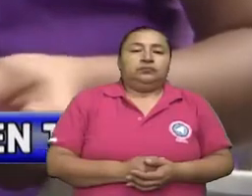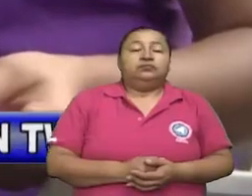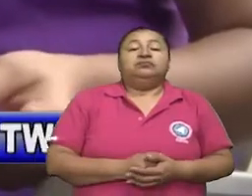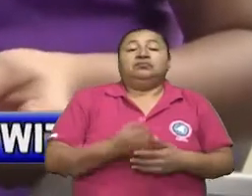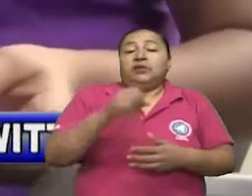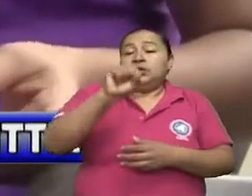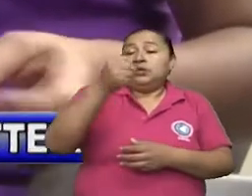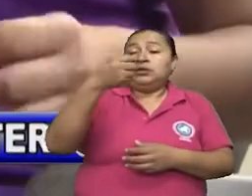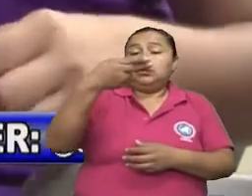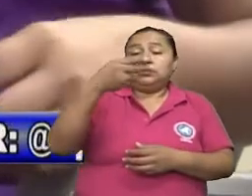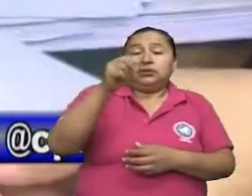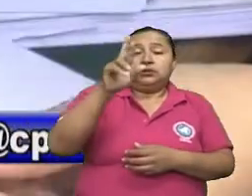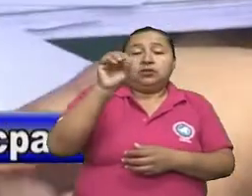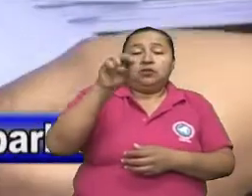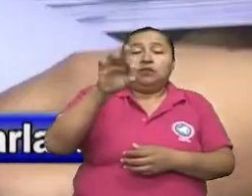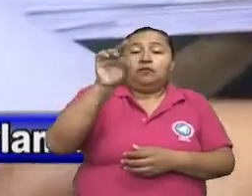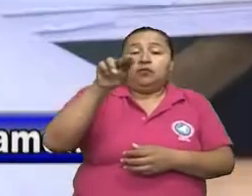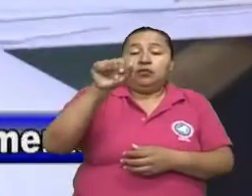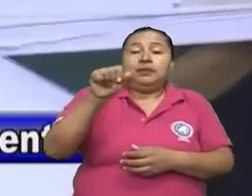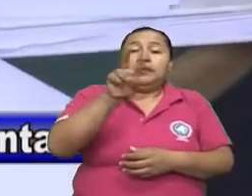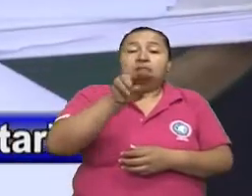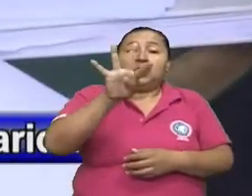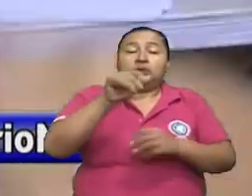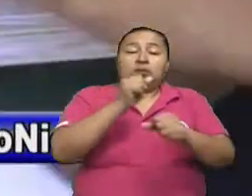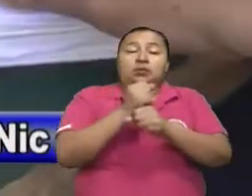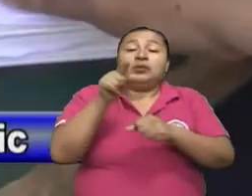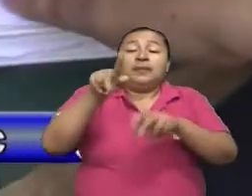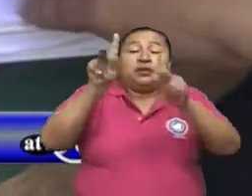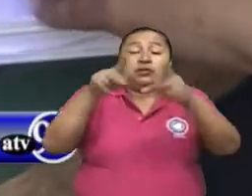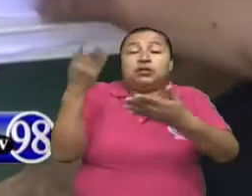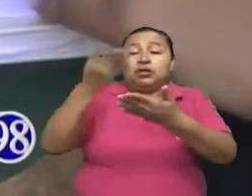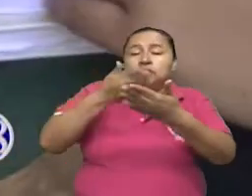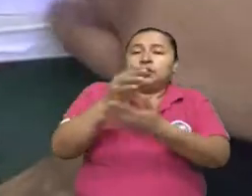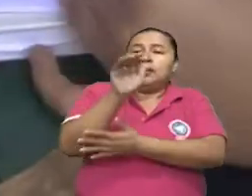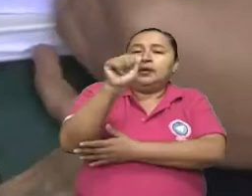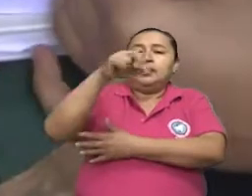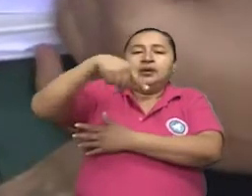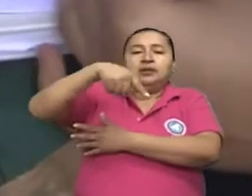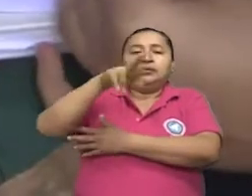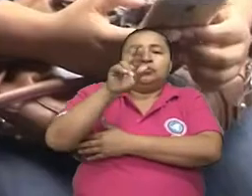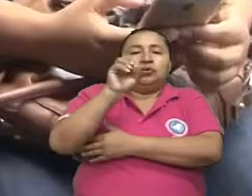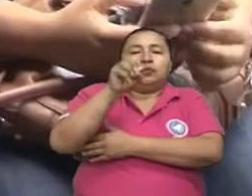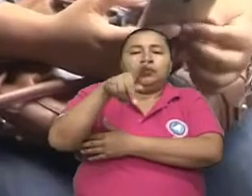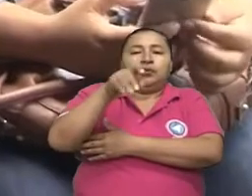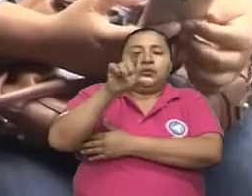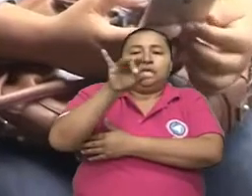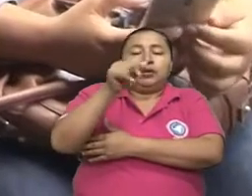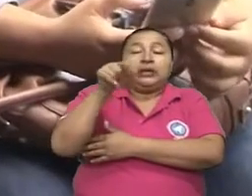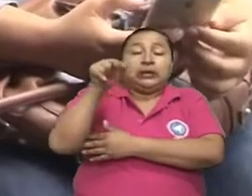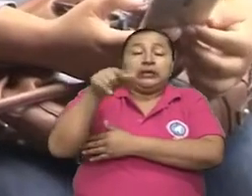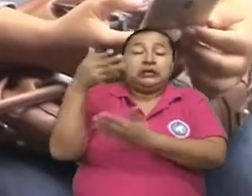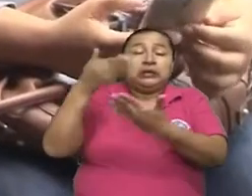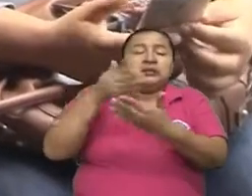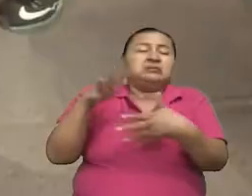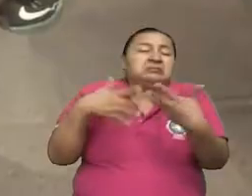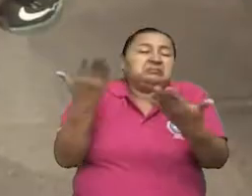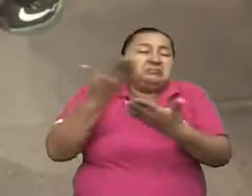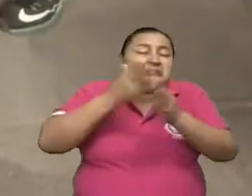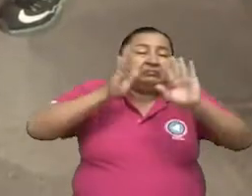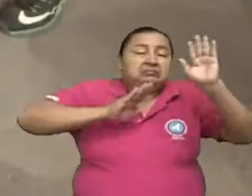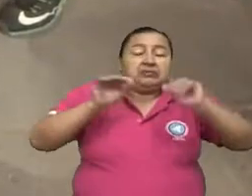Charon Funes, de 24 años, es una estudiante de antropología que participa en el primer taller comunitario de arte y